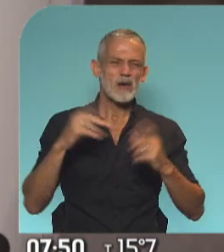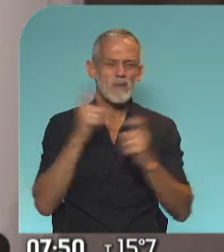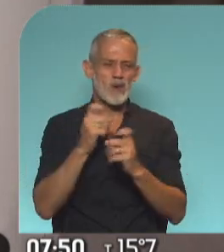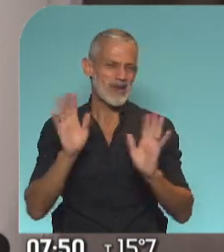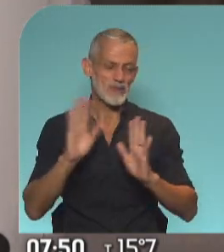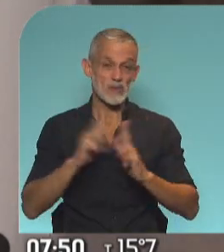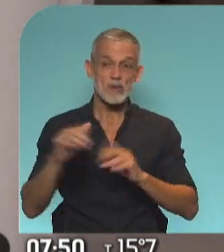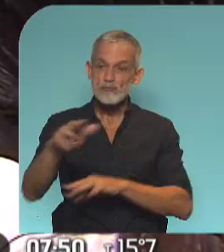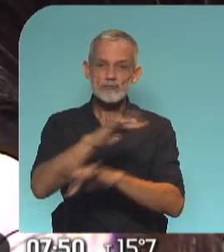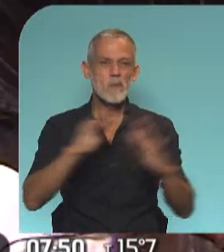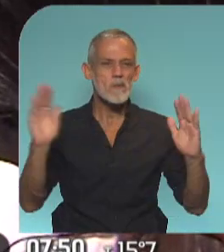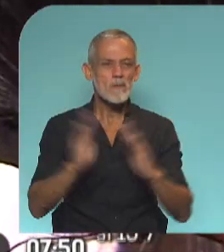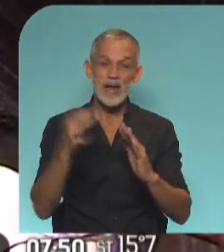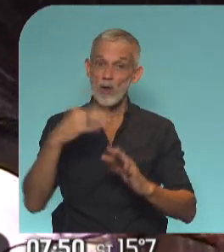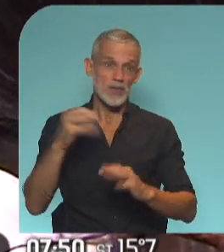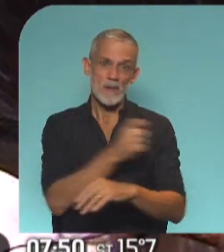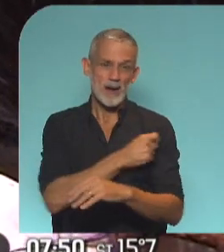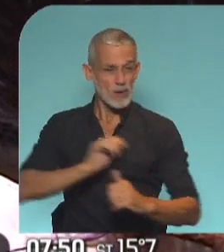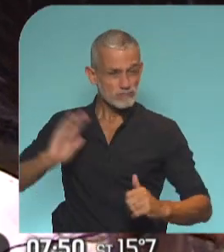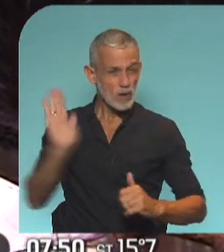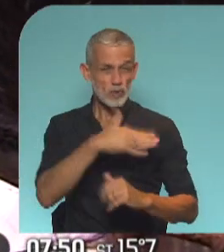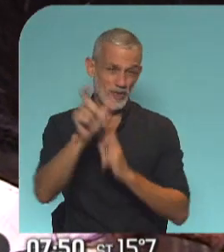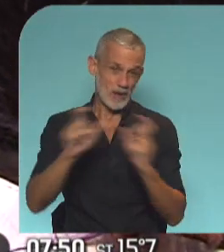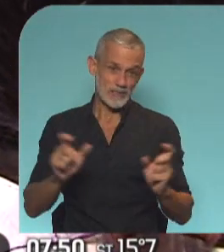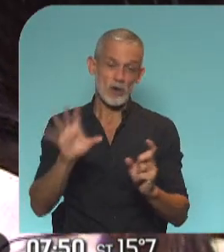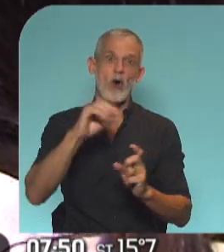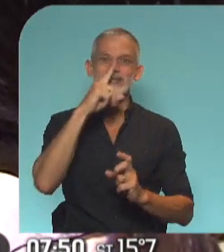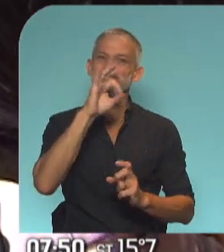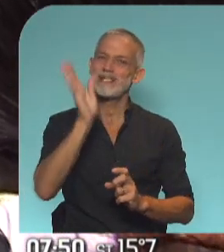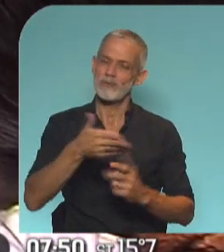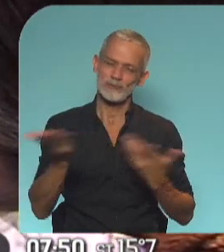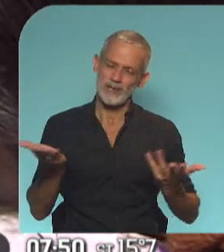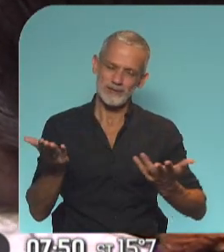Para disminuir la transmisión yo tengo que vacunar a toda la población o al menos al 70%.